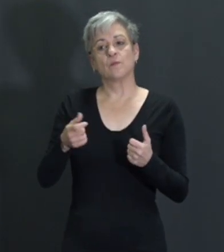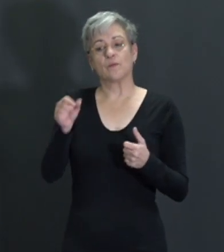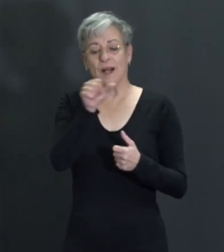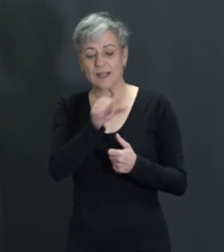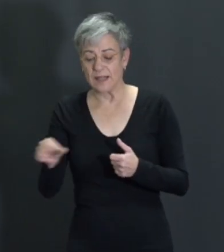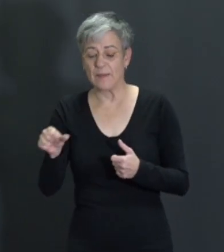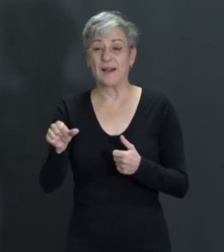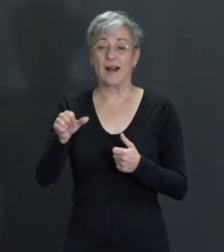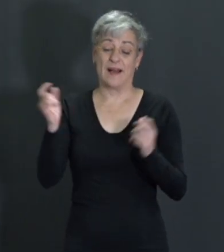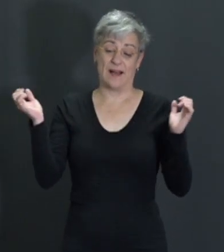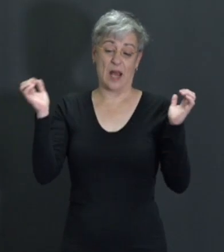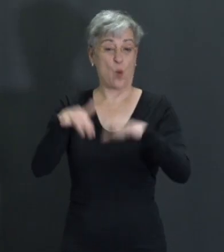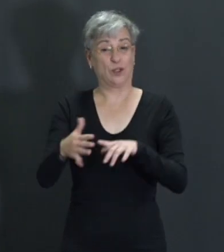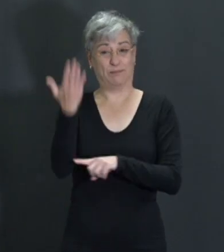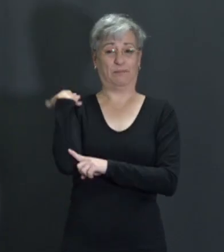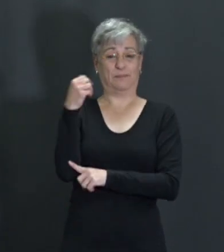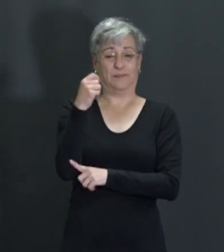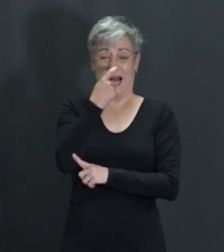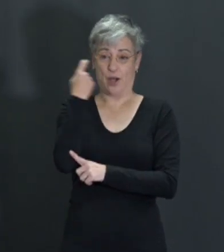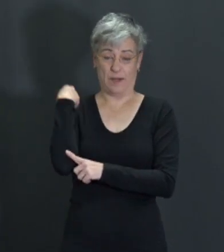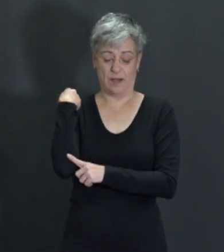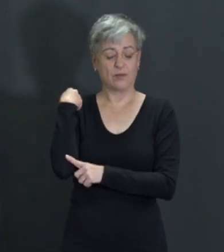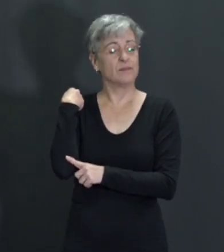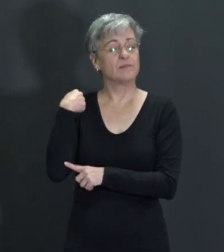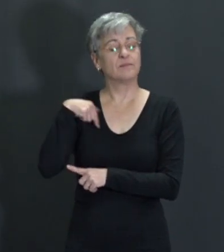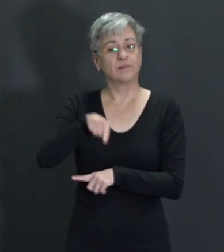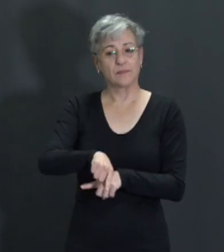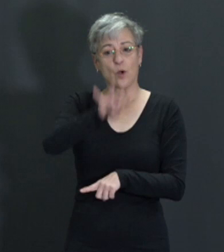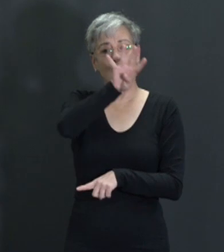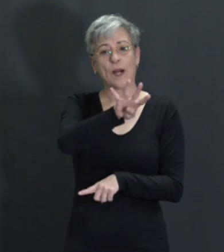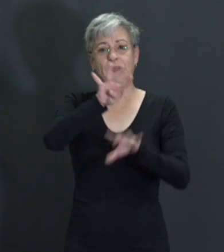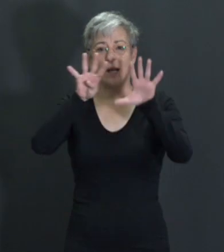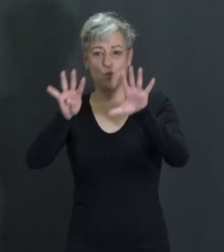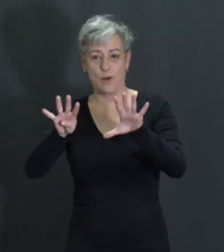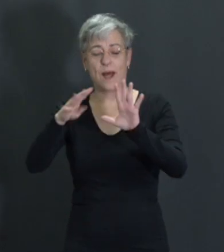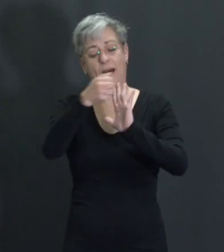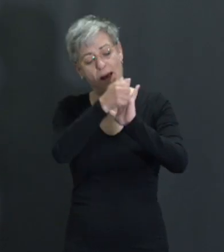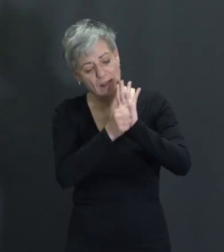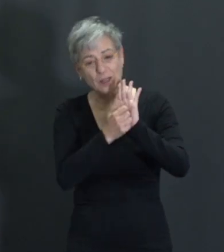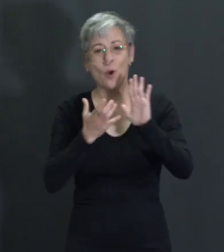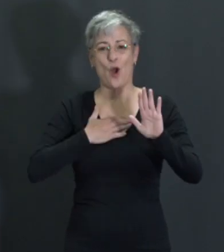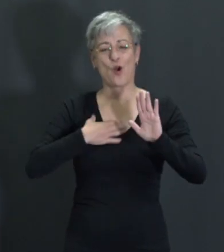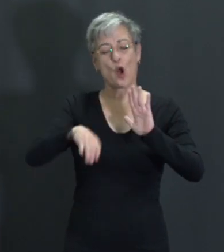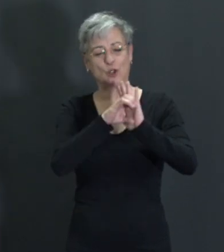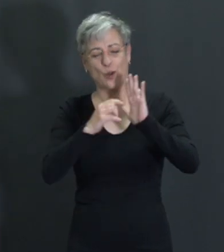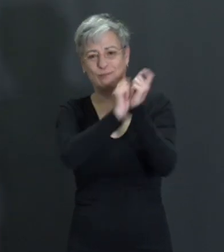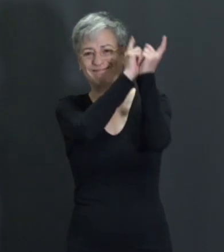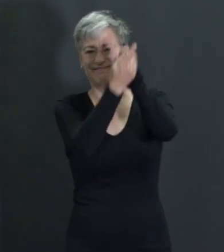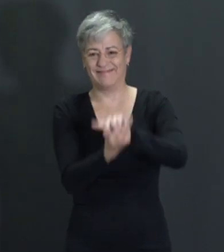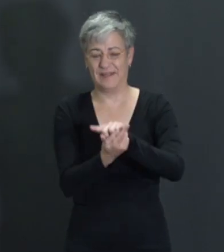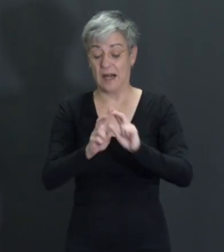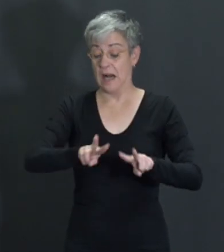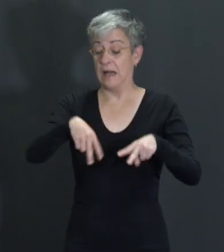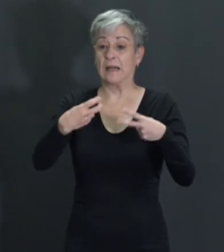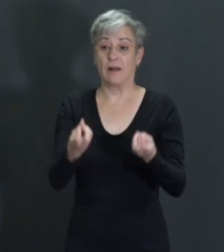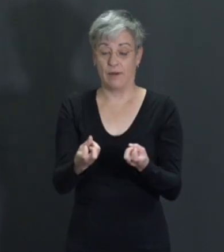encuentros del año pasado se aprobó la reforma del artículo 49 de la Constitución, Esta reforma, que es la